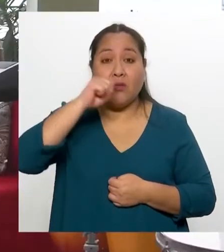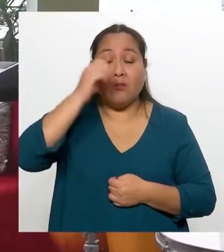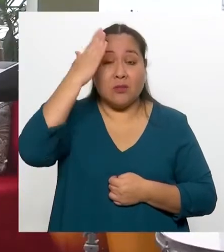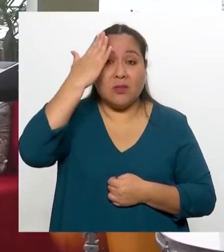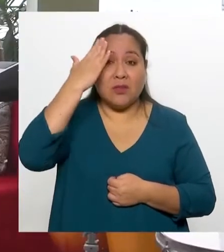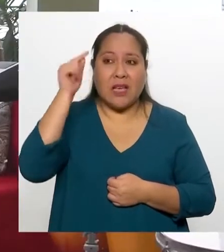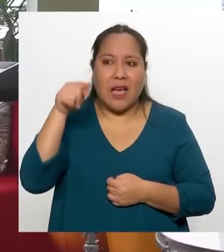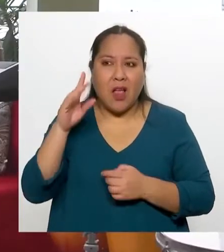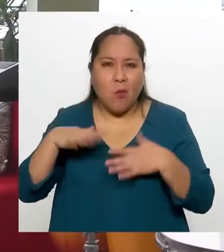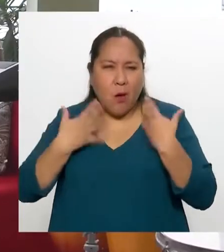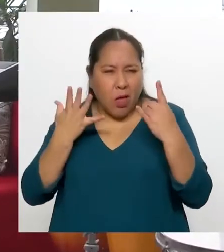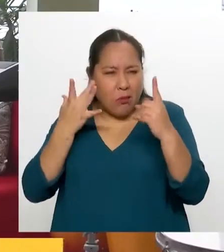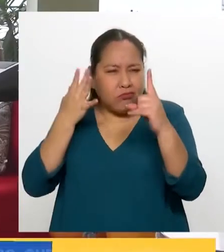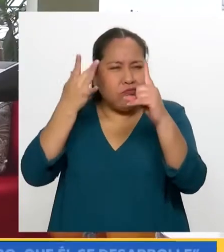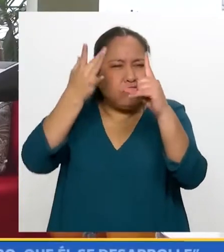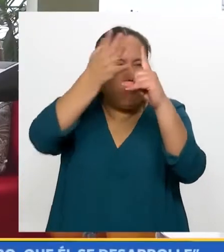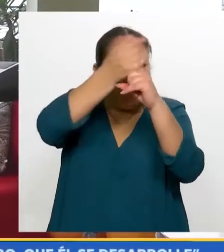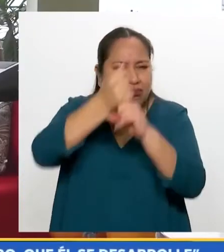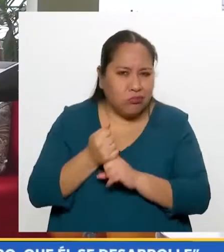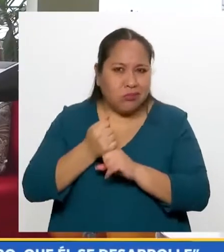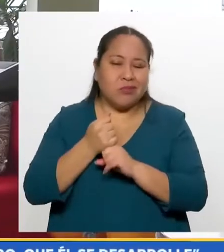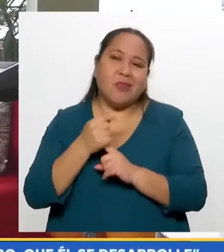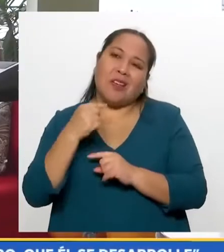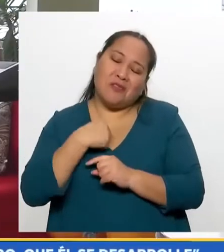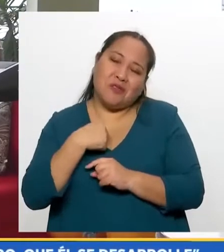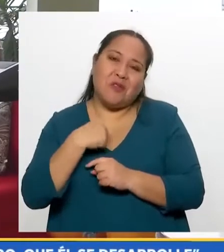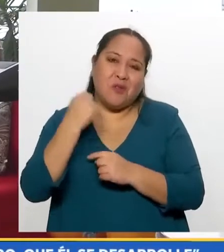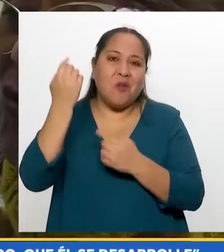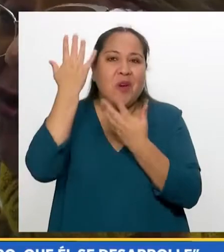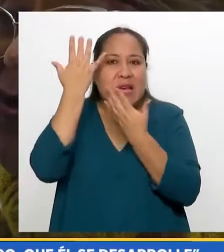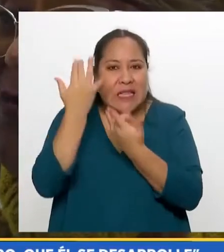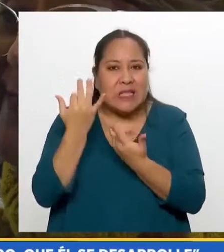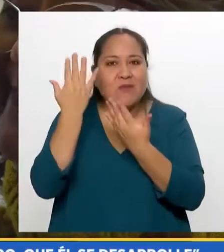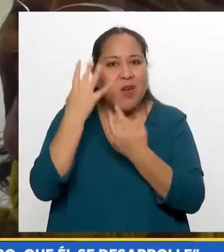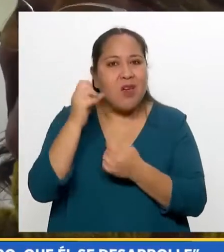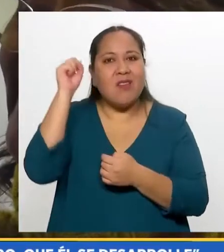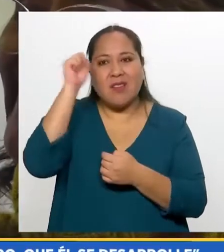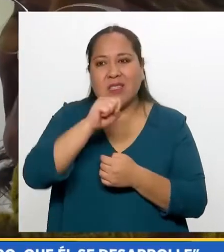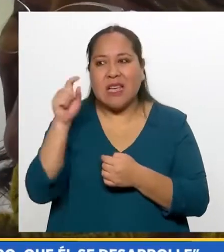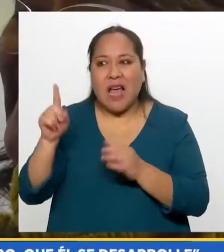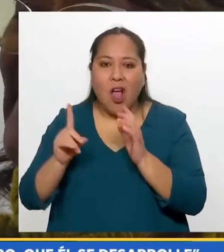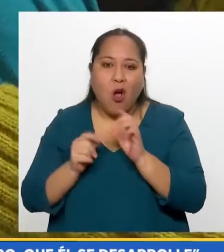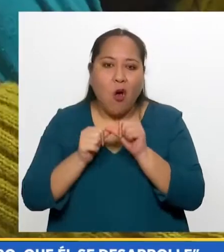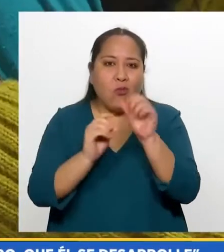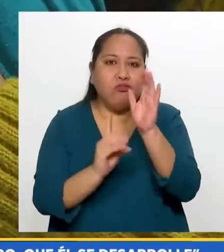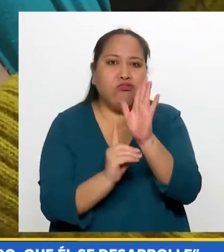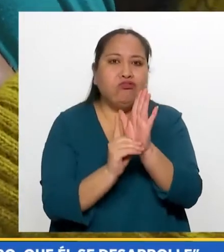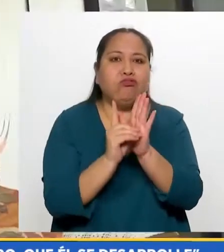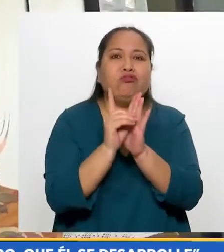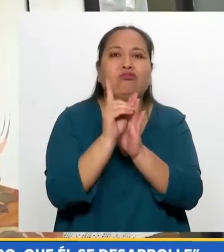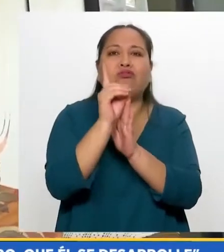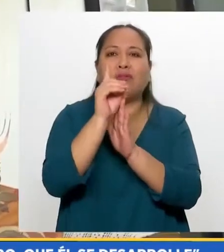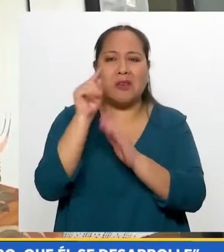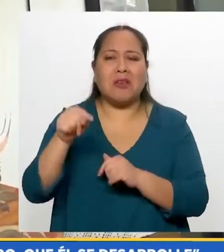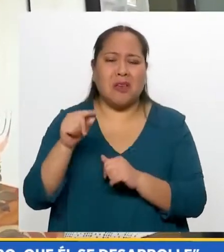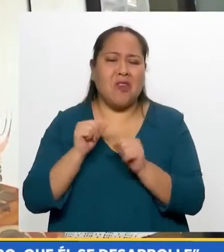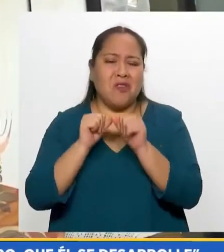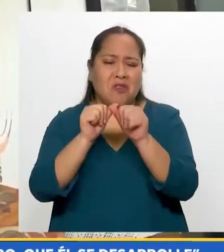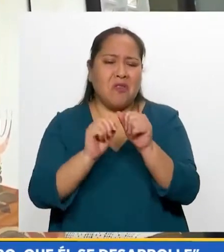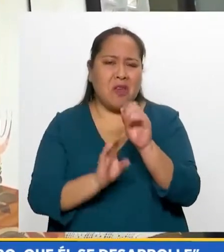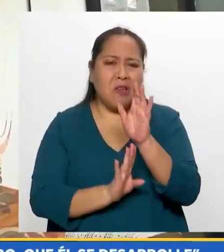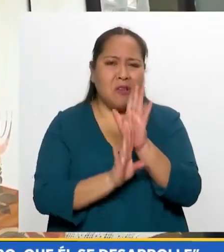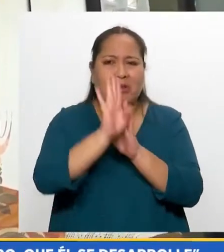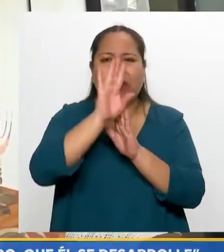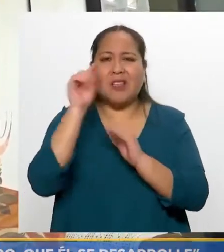Yo sé que él puede lograrlo, ¿no? Y eso espero, que él se desarrolle y que siga adelante con lo que